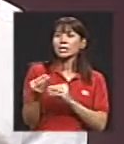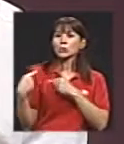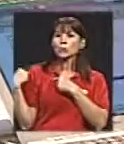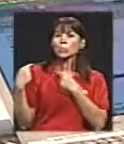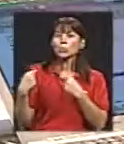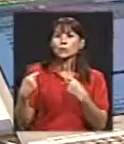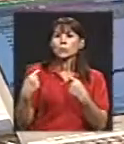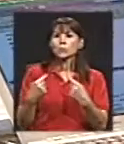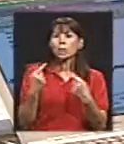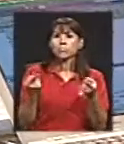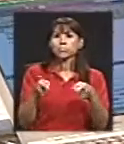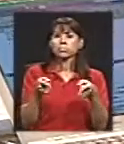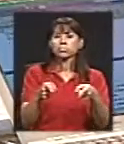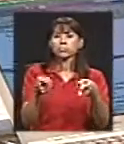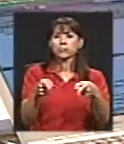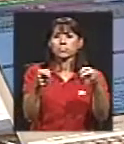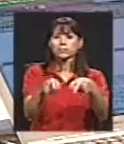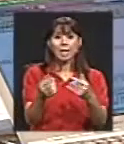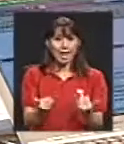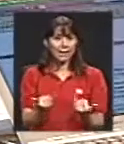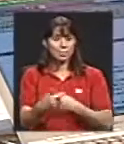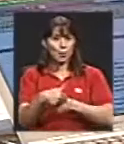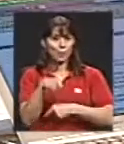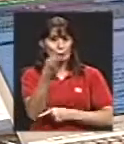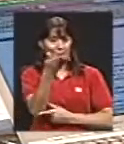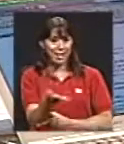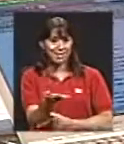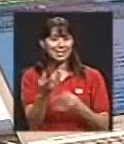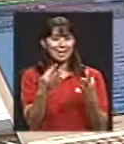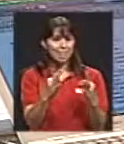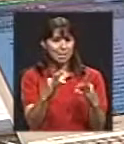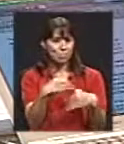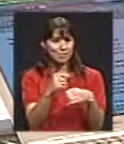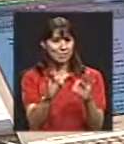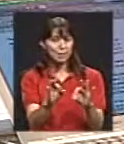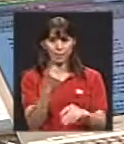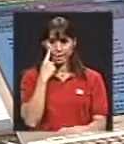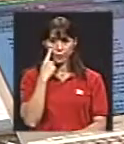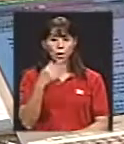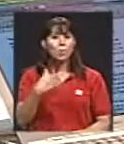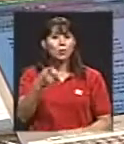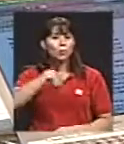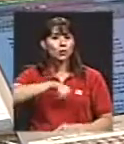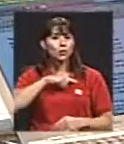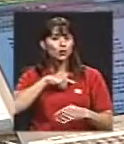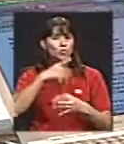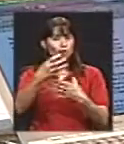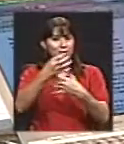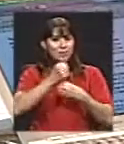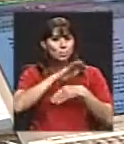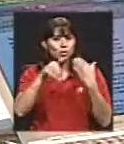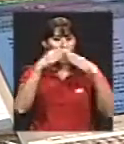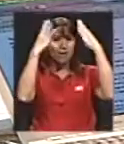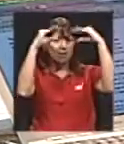viene trayendo esto y que ahora ella podrá estar tratando de hacer mire cuando nosotros recibimos toda la información yo quisiera